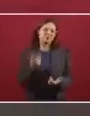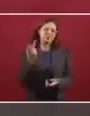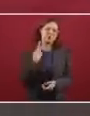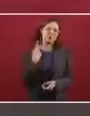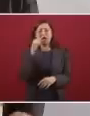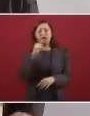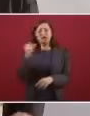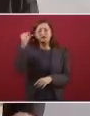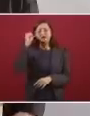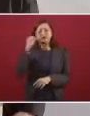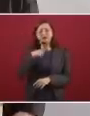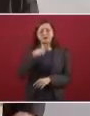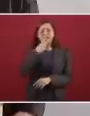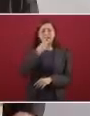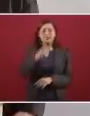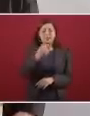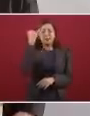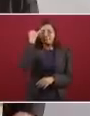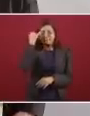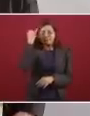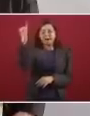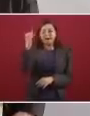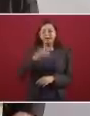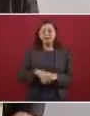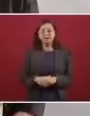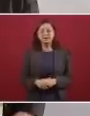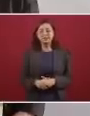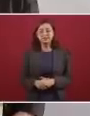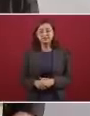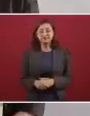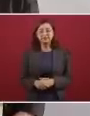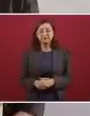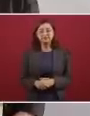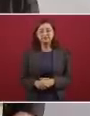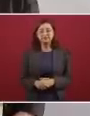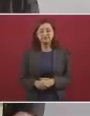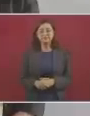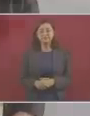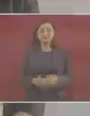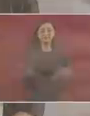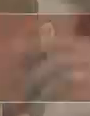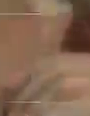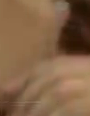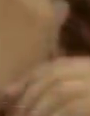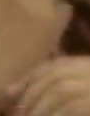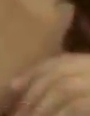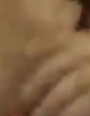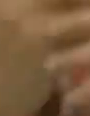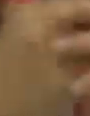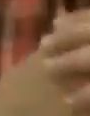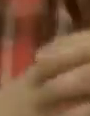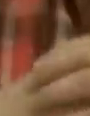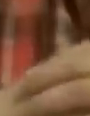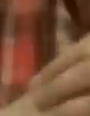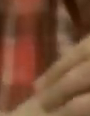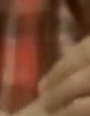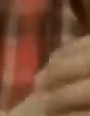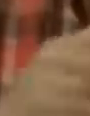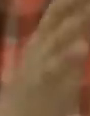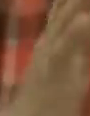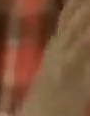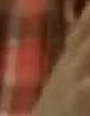como testigo. Es muy importante este anuncio porque representa el primer paso serio,